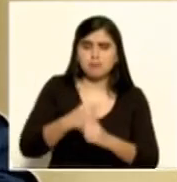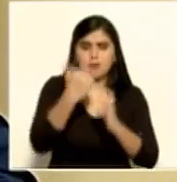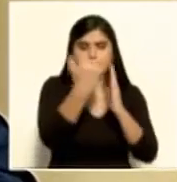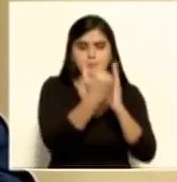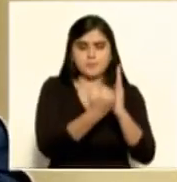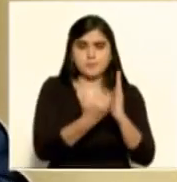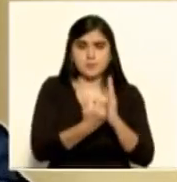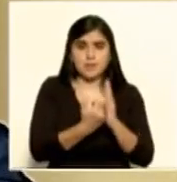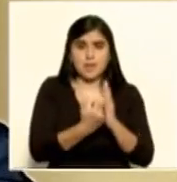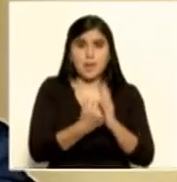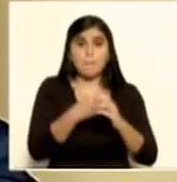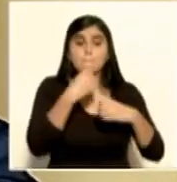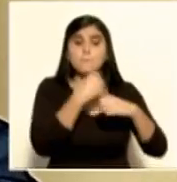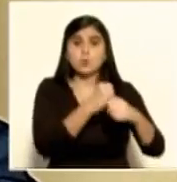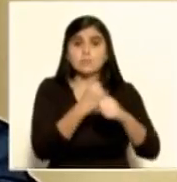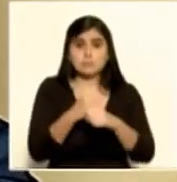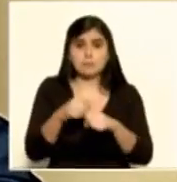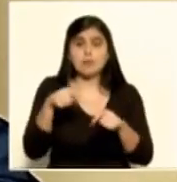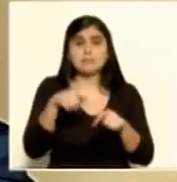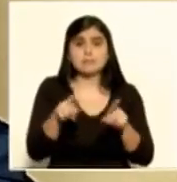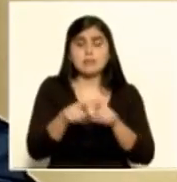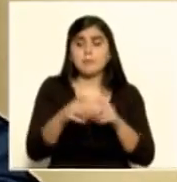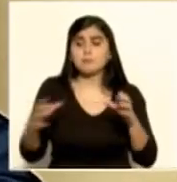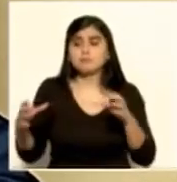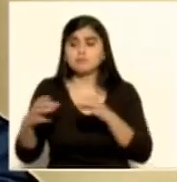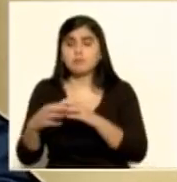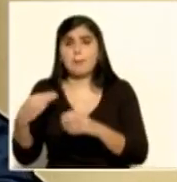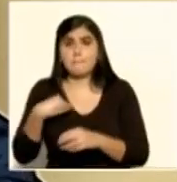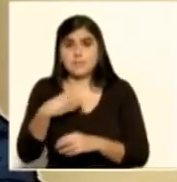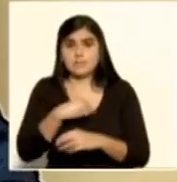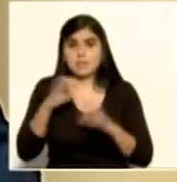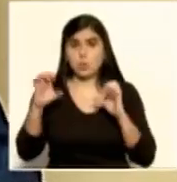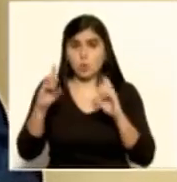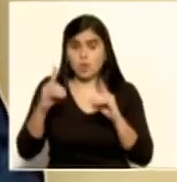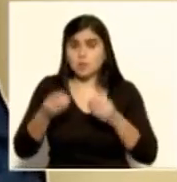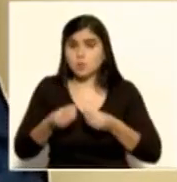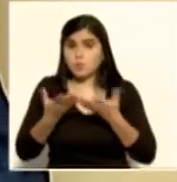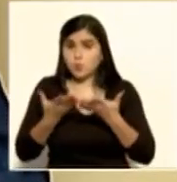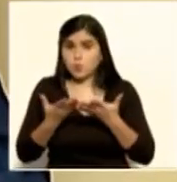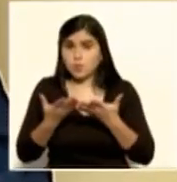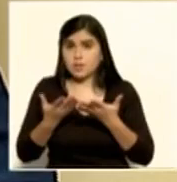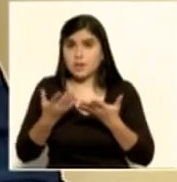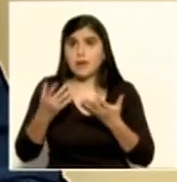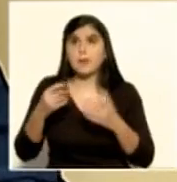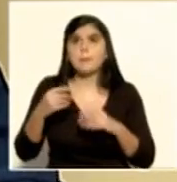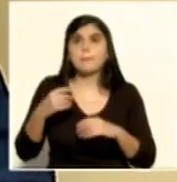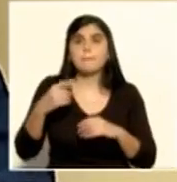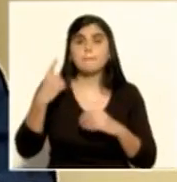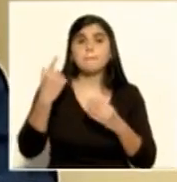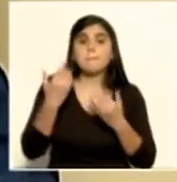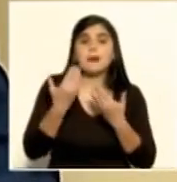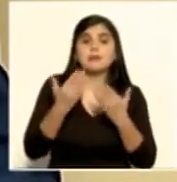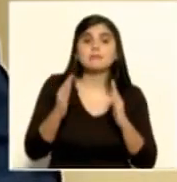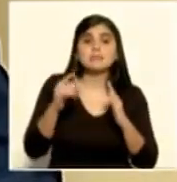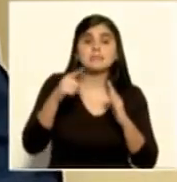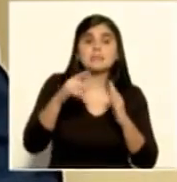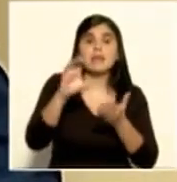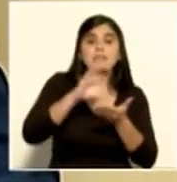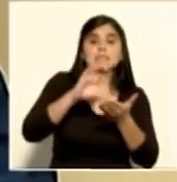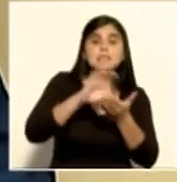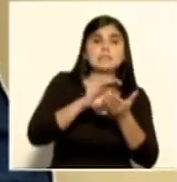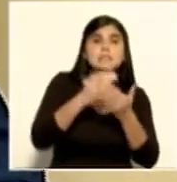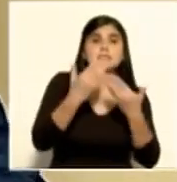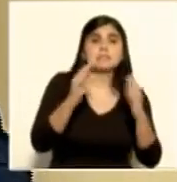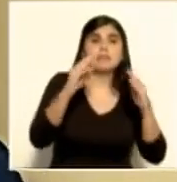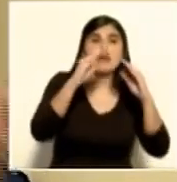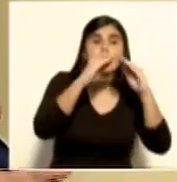municipales de emergencia, también en conjunto con el Ministerio de Educación Pública, para la habilitación de los albergues sospechosos y los albergues de